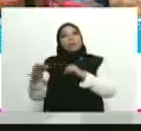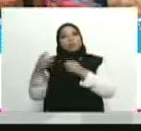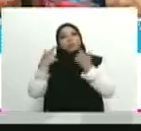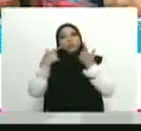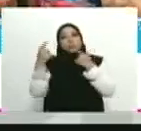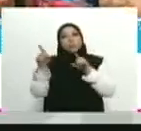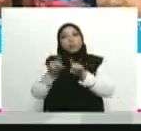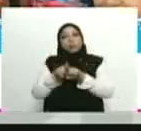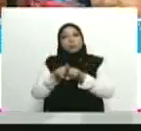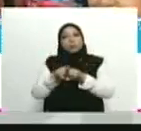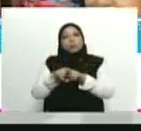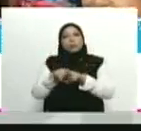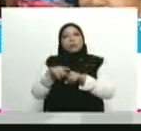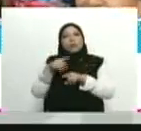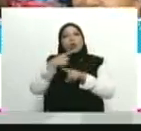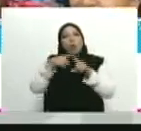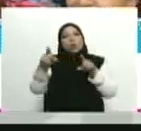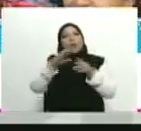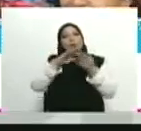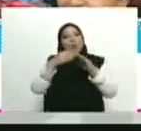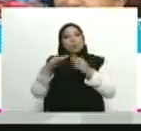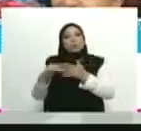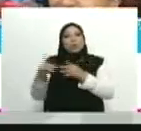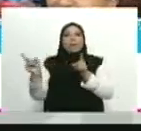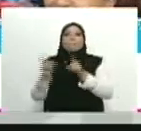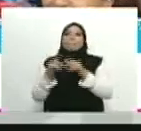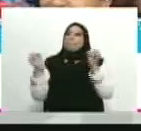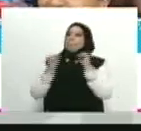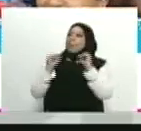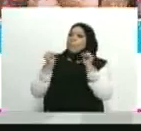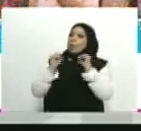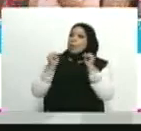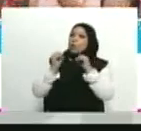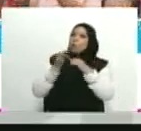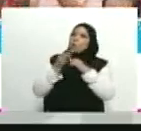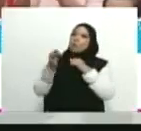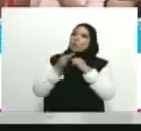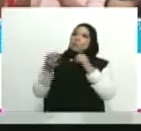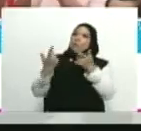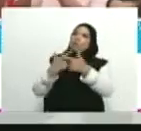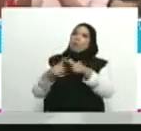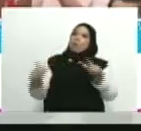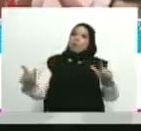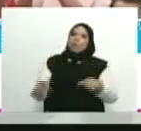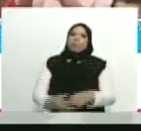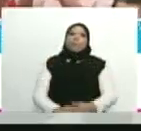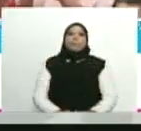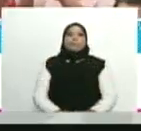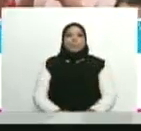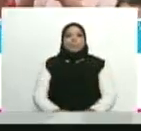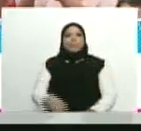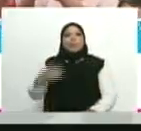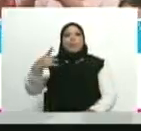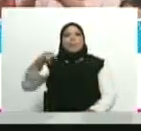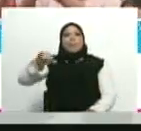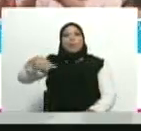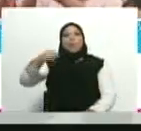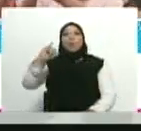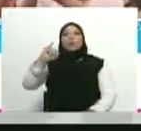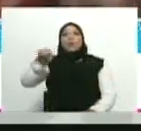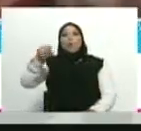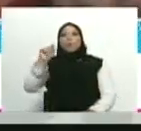y la gente del Tocuyo, en Mérida, la gente del municipio Libertador, la parroquia JJ